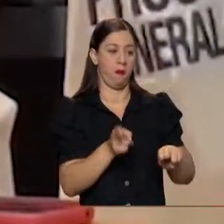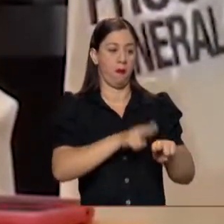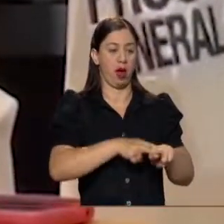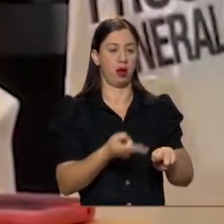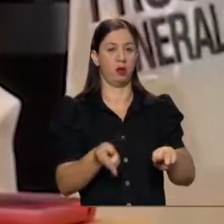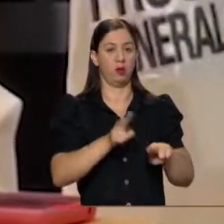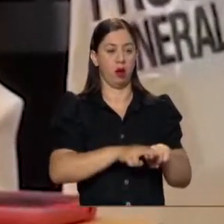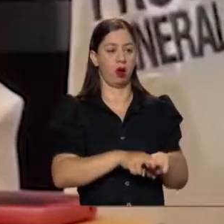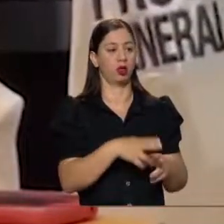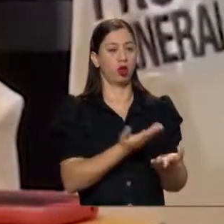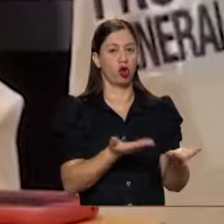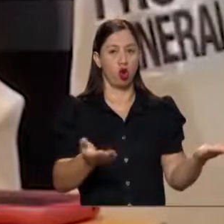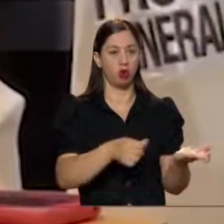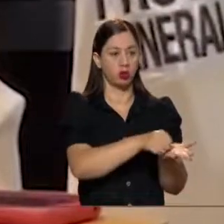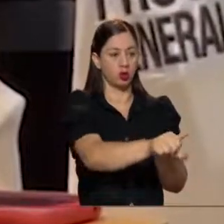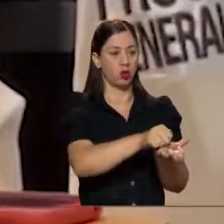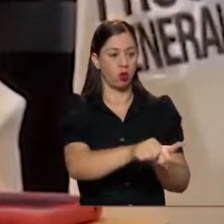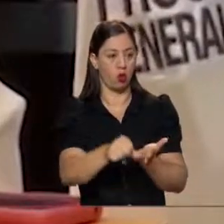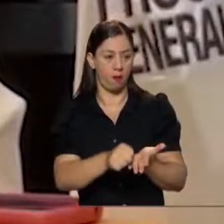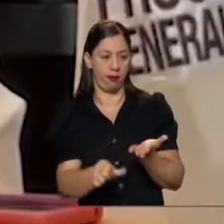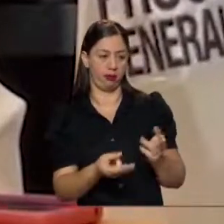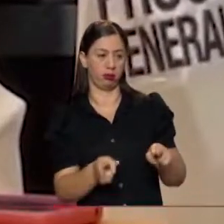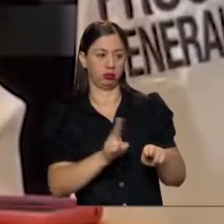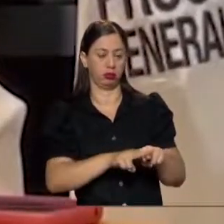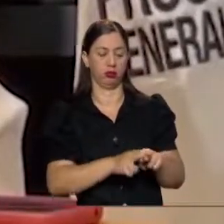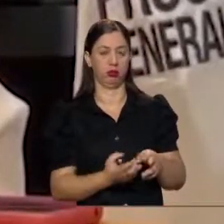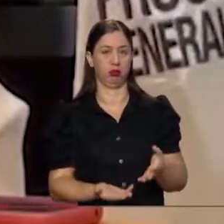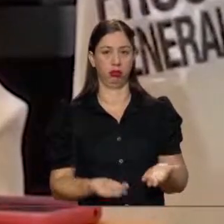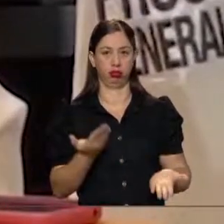productos contratados, razón por la cual